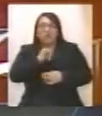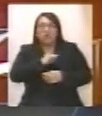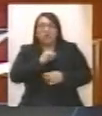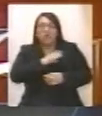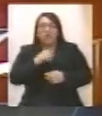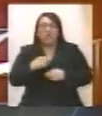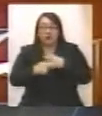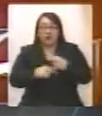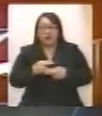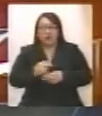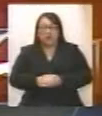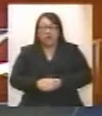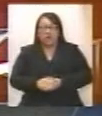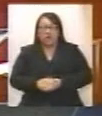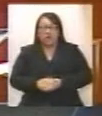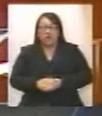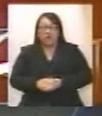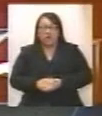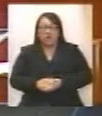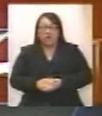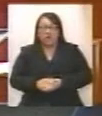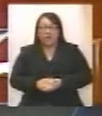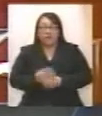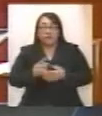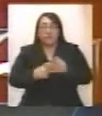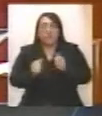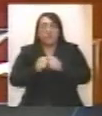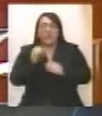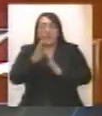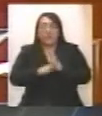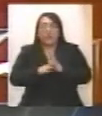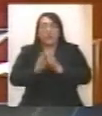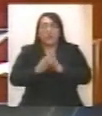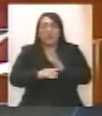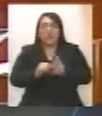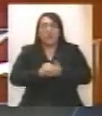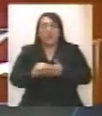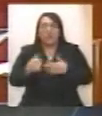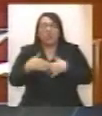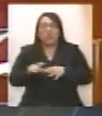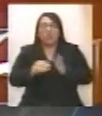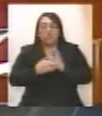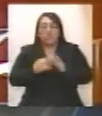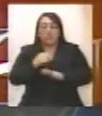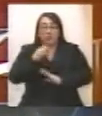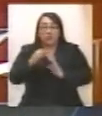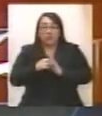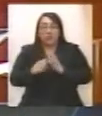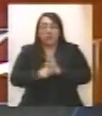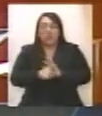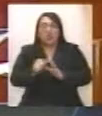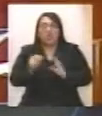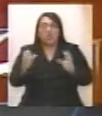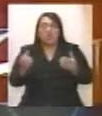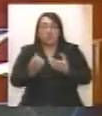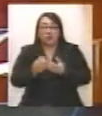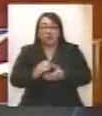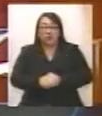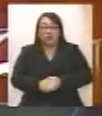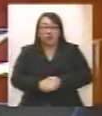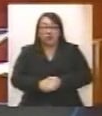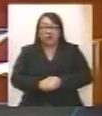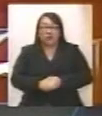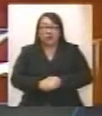Gobierno Nacional, por lo que al respecto, a finales del mes de julio, se presentó un proyecto de ley al Congreso de la